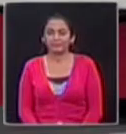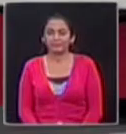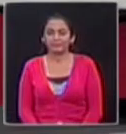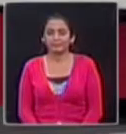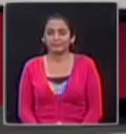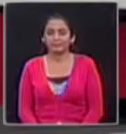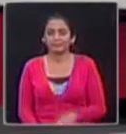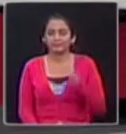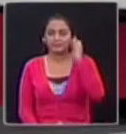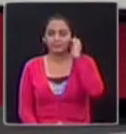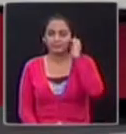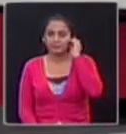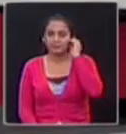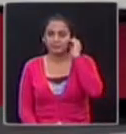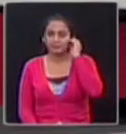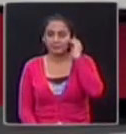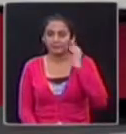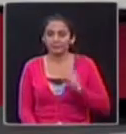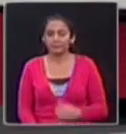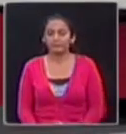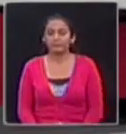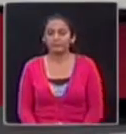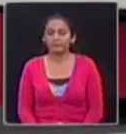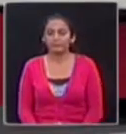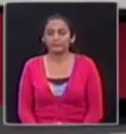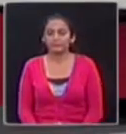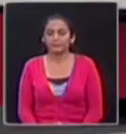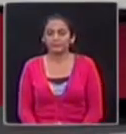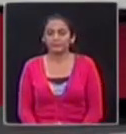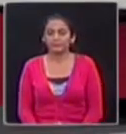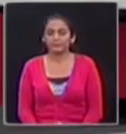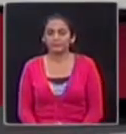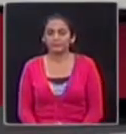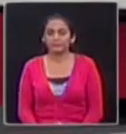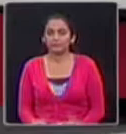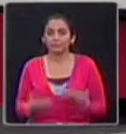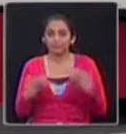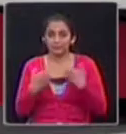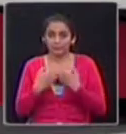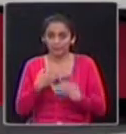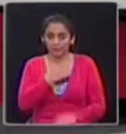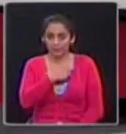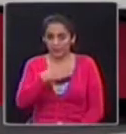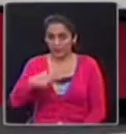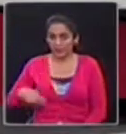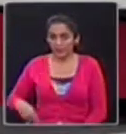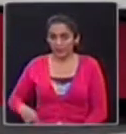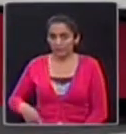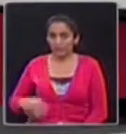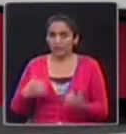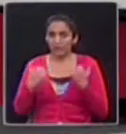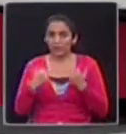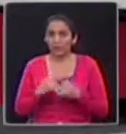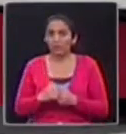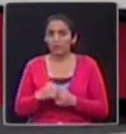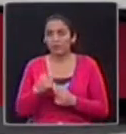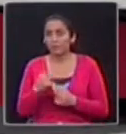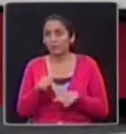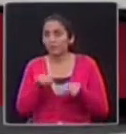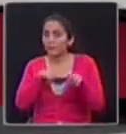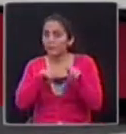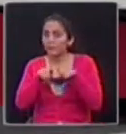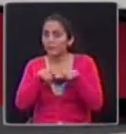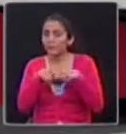Y un equipo que quiere mejorar su ubicación en la tabla es River Ecuador. El plantel de Gabriel Perrone intentará sumar 3 puntos en su visita al campo del Emelec.